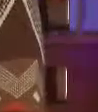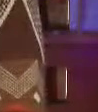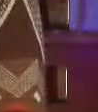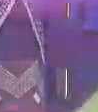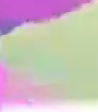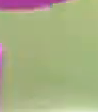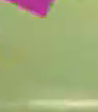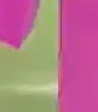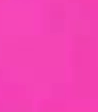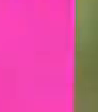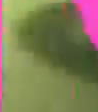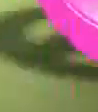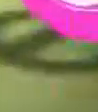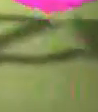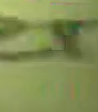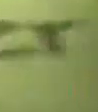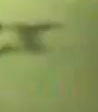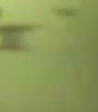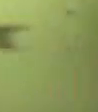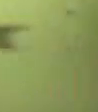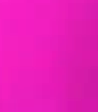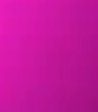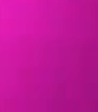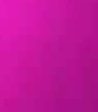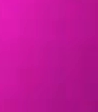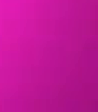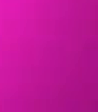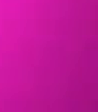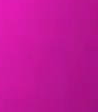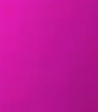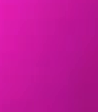respetados contigo mujer